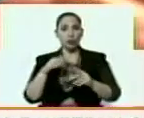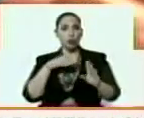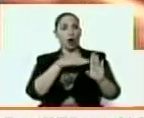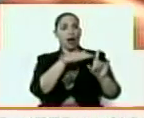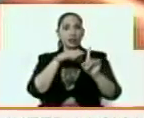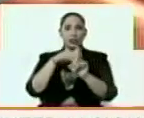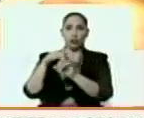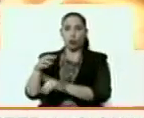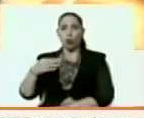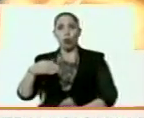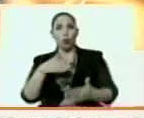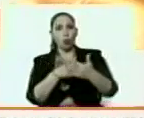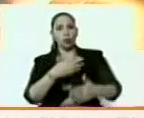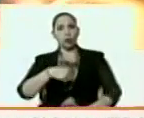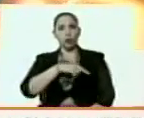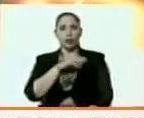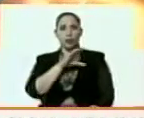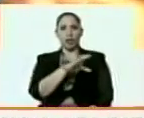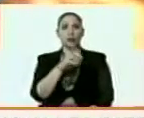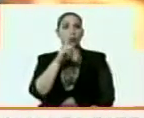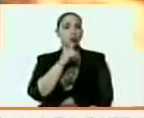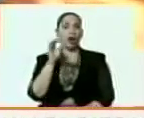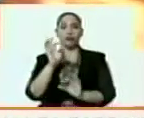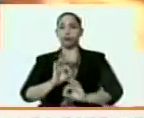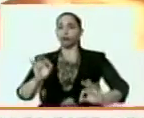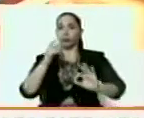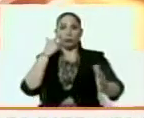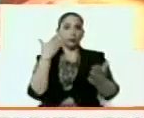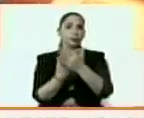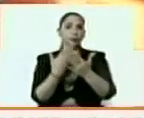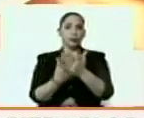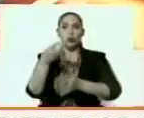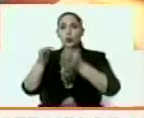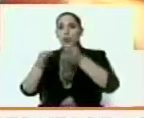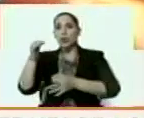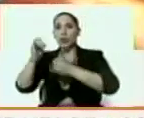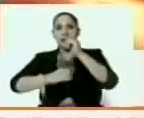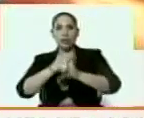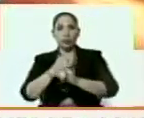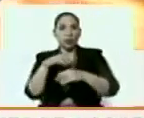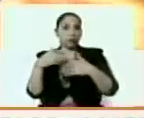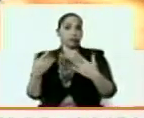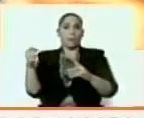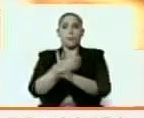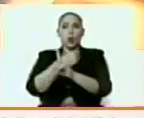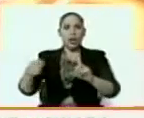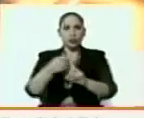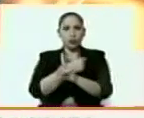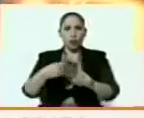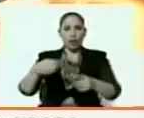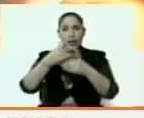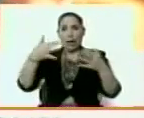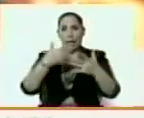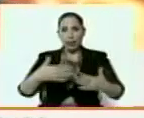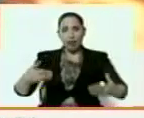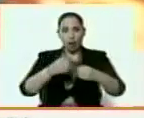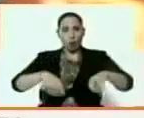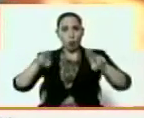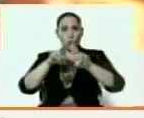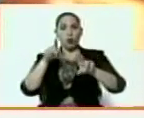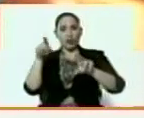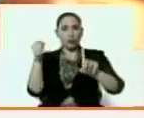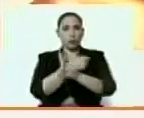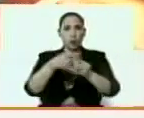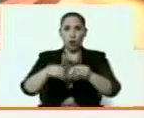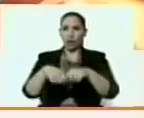nuestra patria no tiene ningún tipo de sustento jurídico internacional. Todo lo contrario, es violatorio a la Carta de las Naciones Unidas. Es violatorio